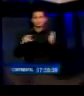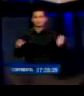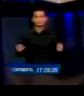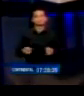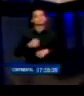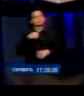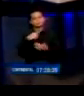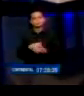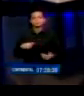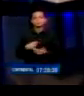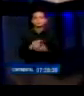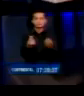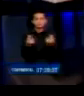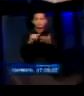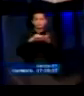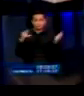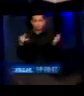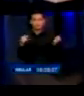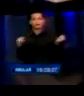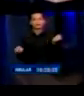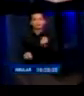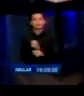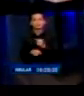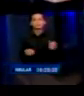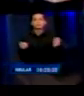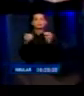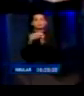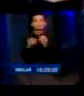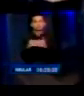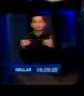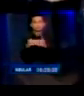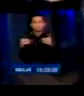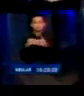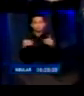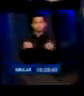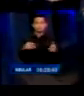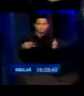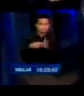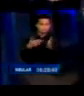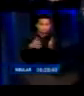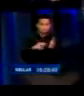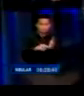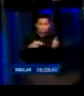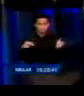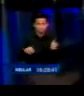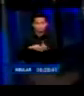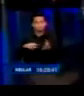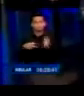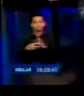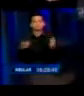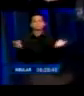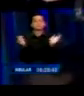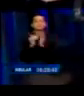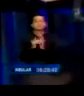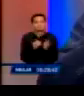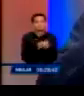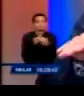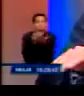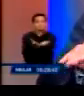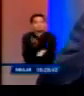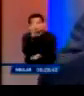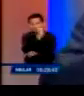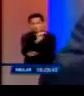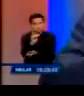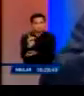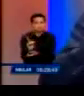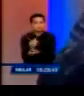electrónico. Insisto, el dinero electrónico tiene un respaldo en dólares, únicamente uno carga y descarga dólares y después transacciona a su elección